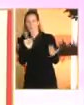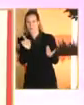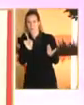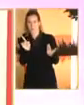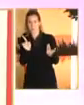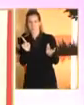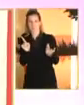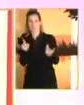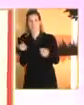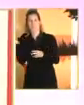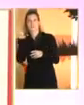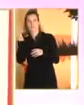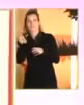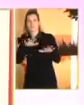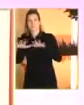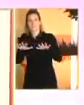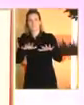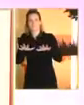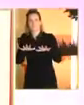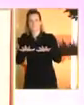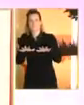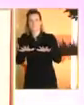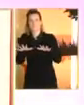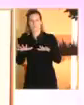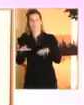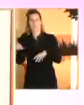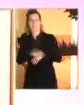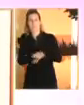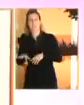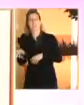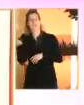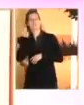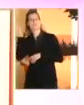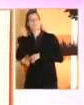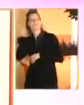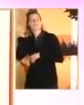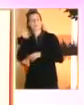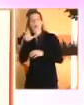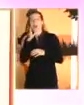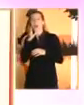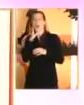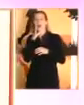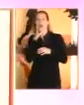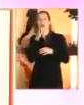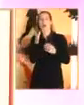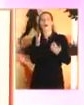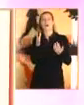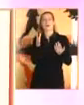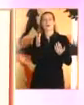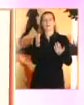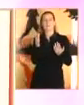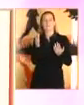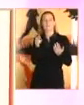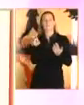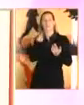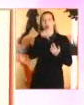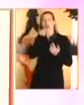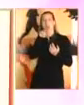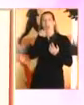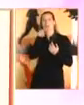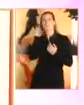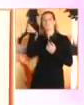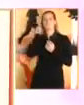hola pues puede hacer pipi pipi pipi, no, y él ha conseguido hablar con mucho trabajo de